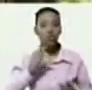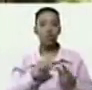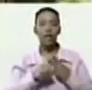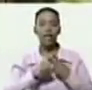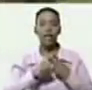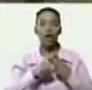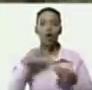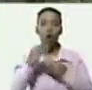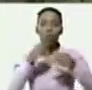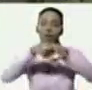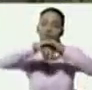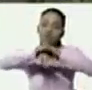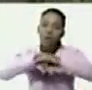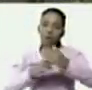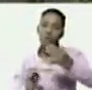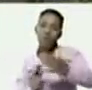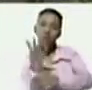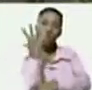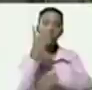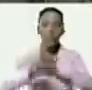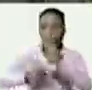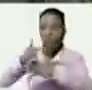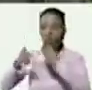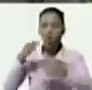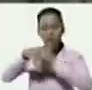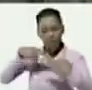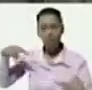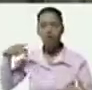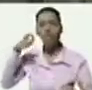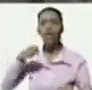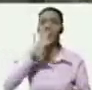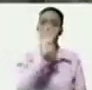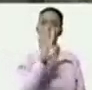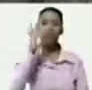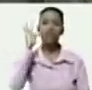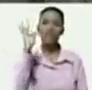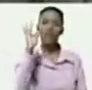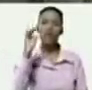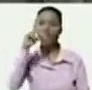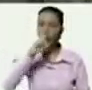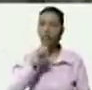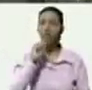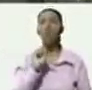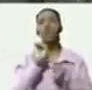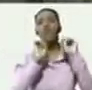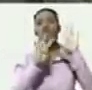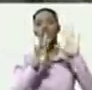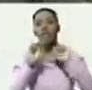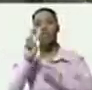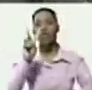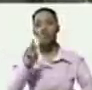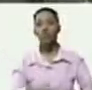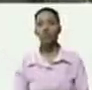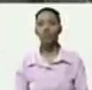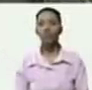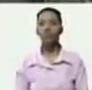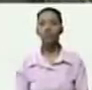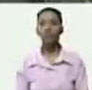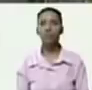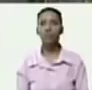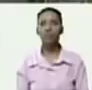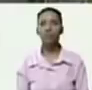como raíces fundamentales del proceso revolucionario del 4 de febrero del año 92. Ya no